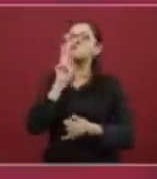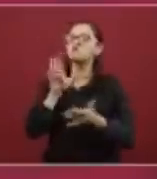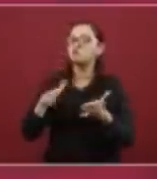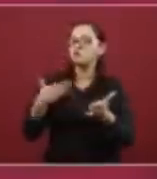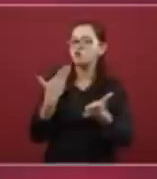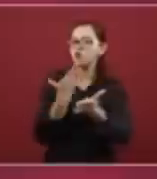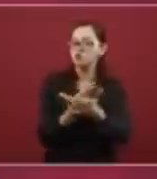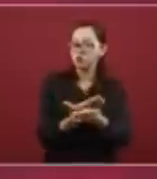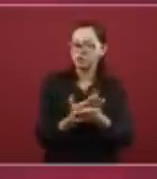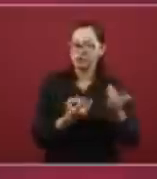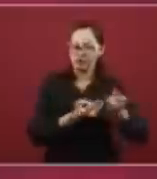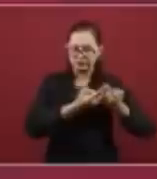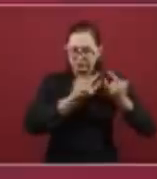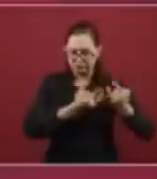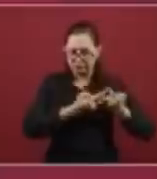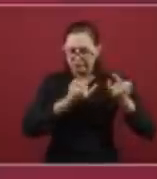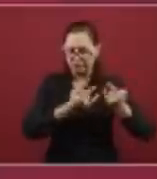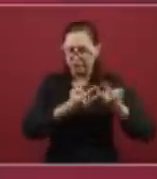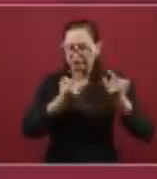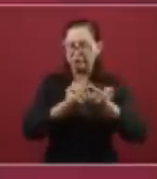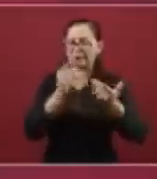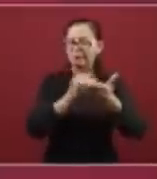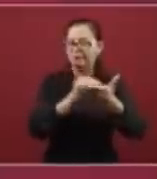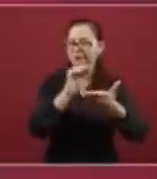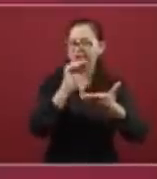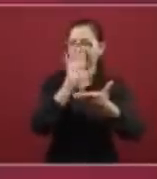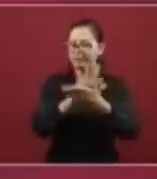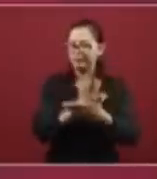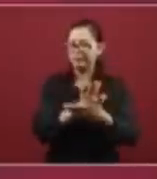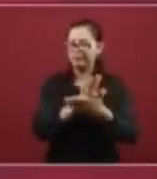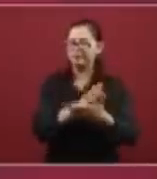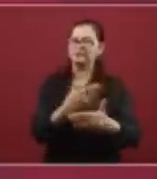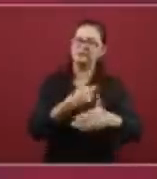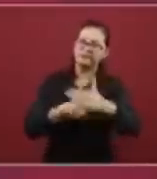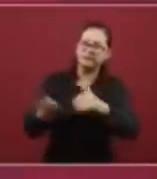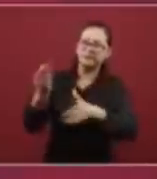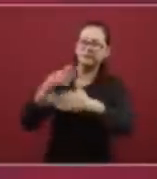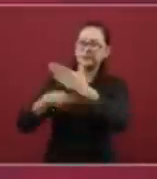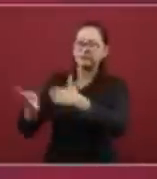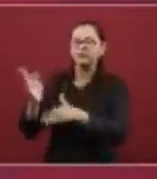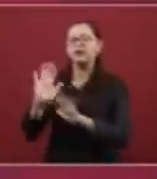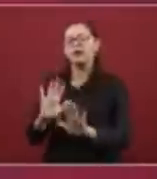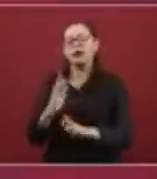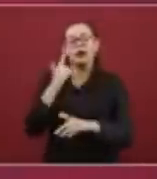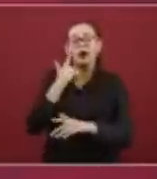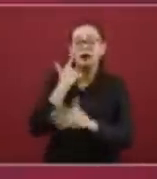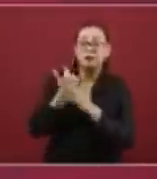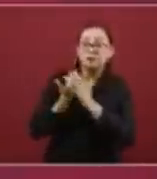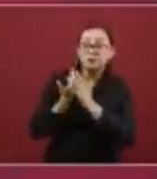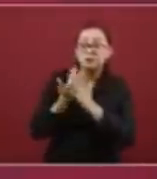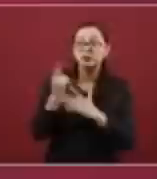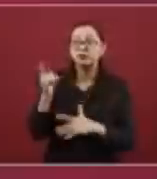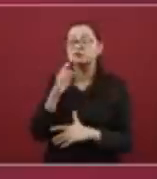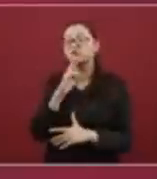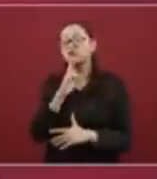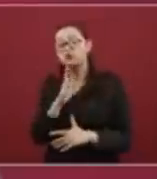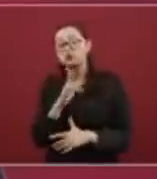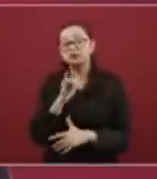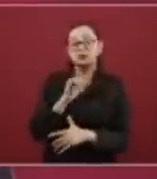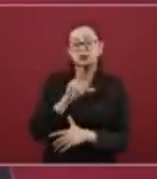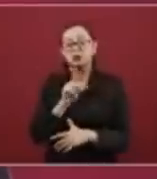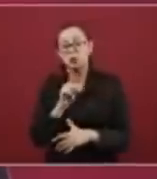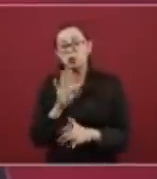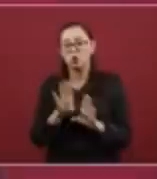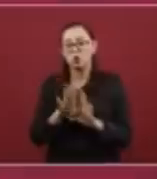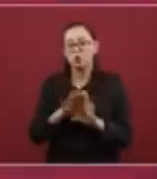en hechos históricos, pero vamos a esperar a ver cómo se